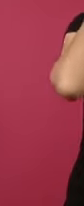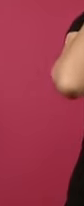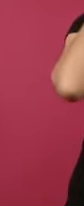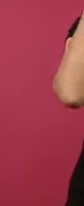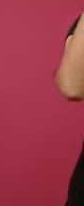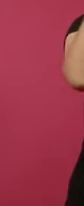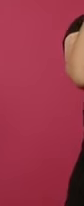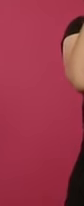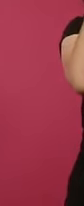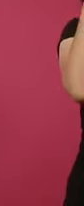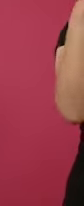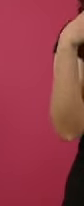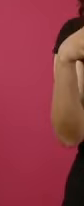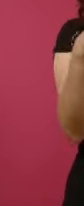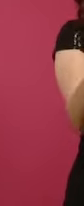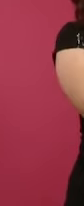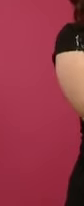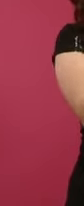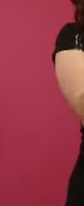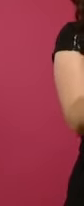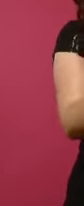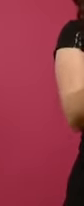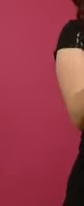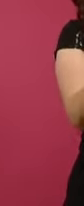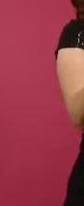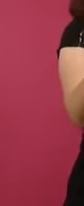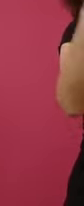los diputados